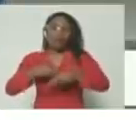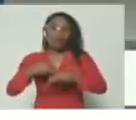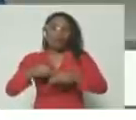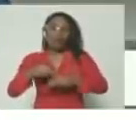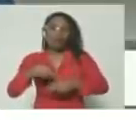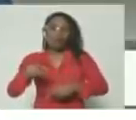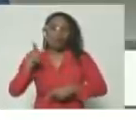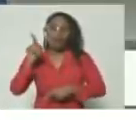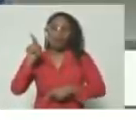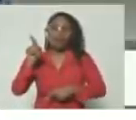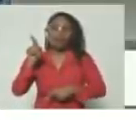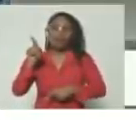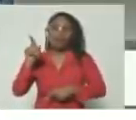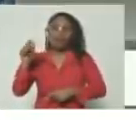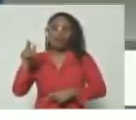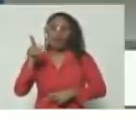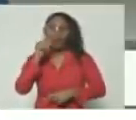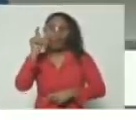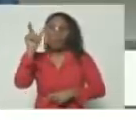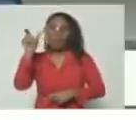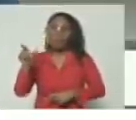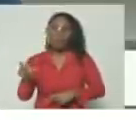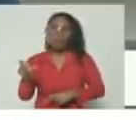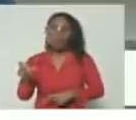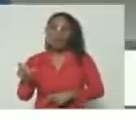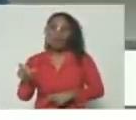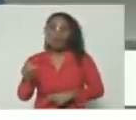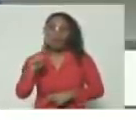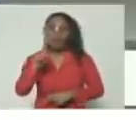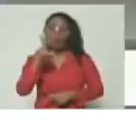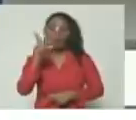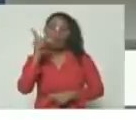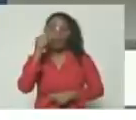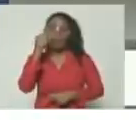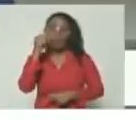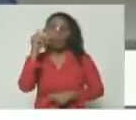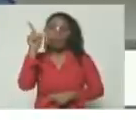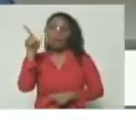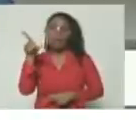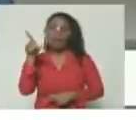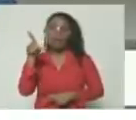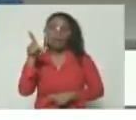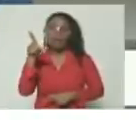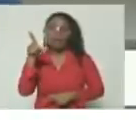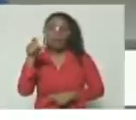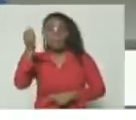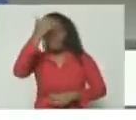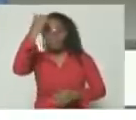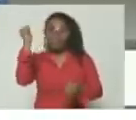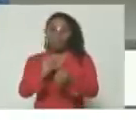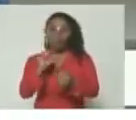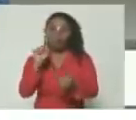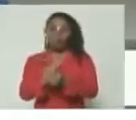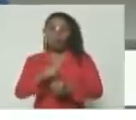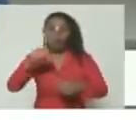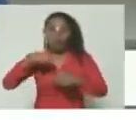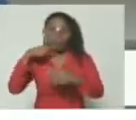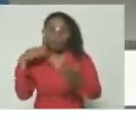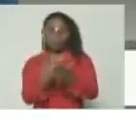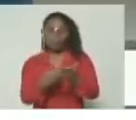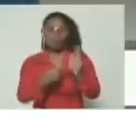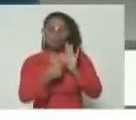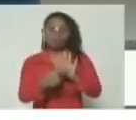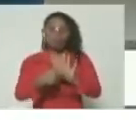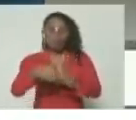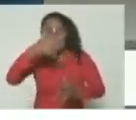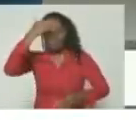autoproclamar a un imbécil, hoy demostradamente imbécil,